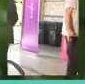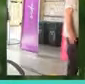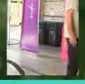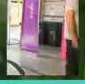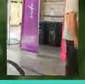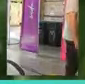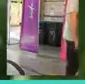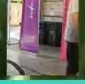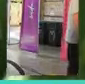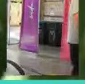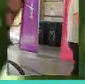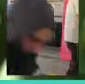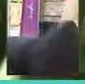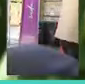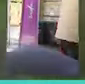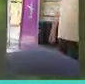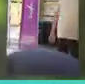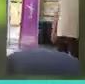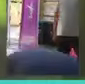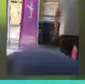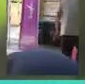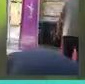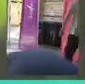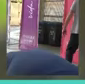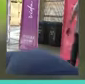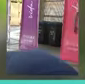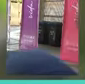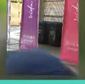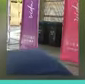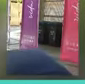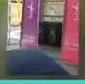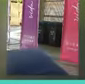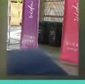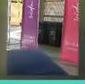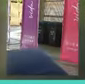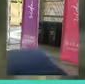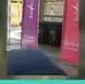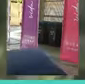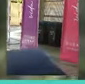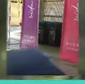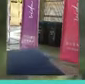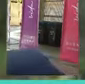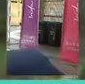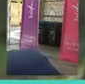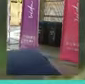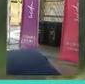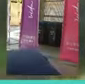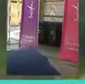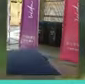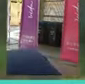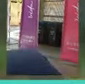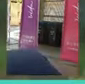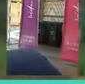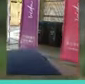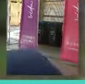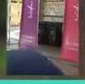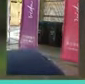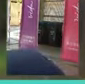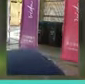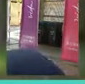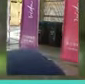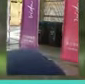ocasión. Muchas gracias. Árboles nativos. Bueno, la alcaldesa se la jugó por recuperar esa parte, así